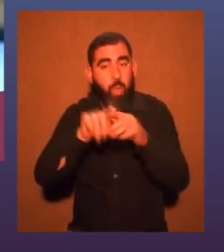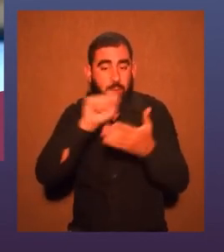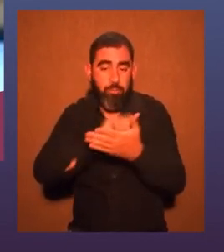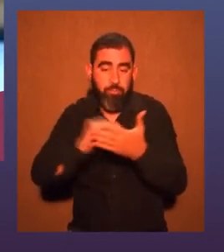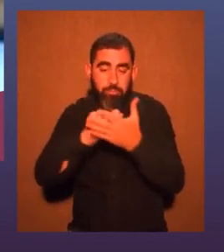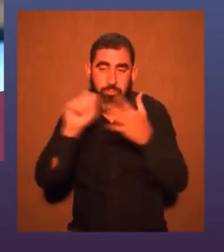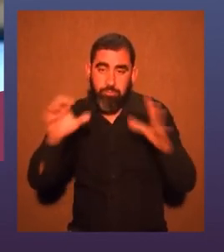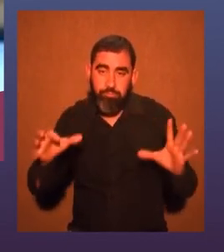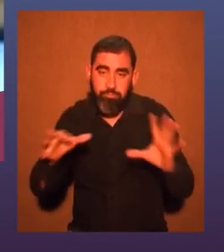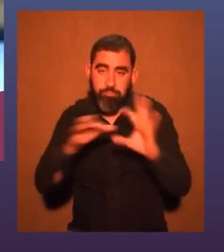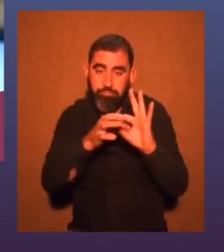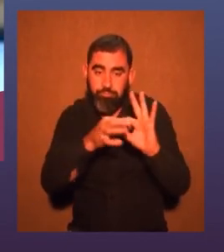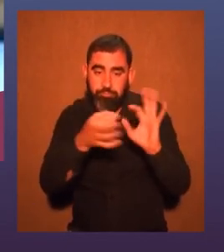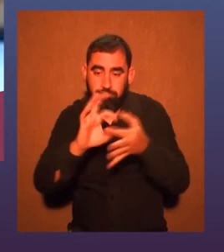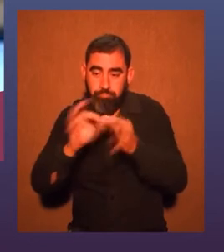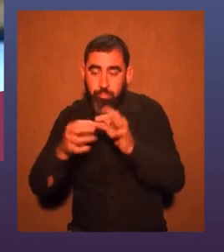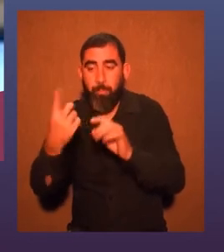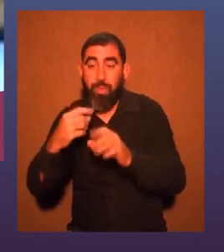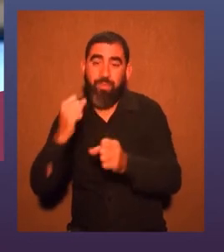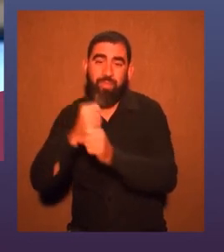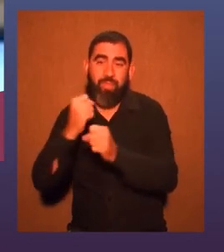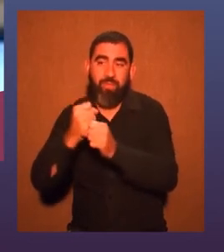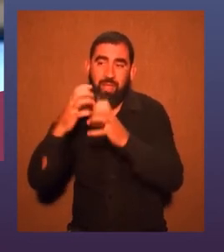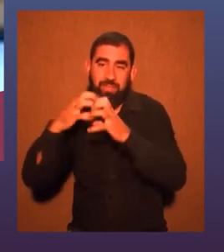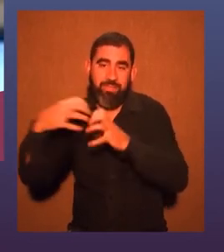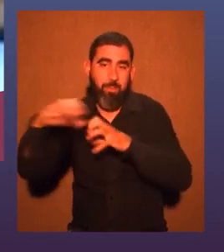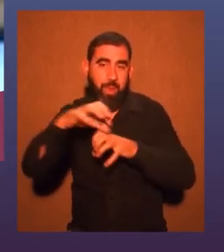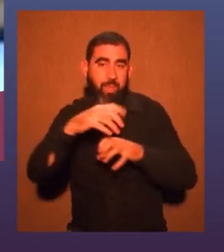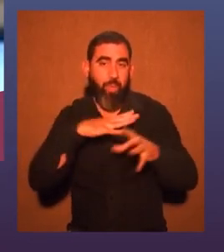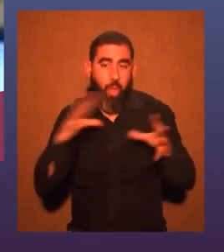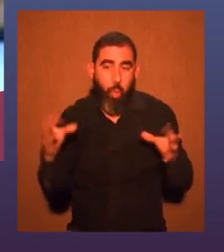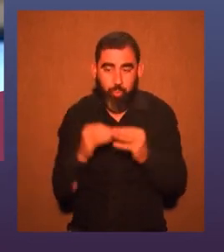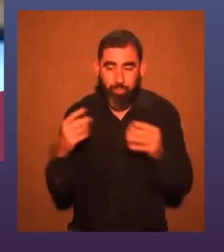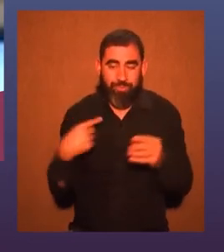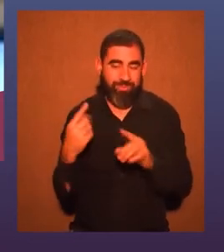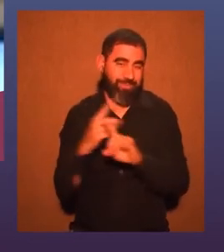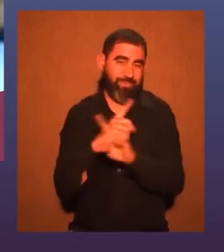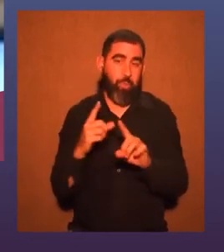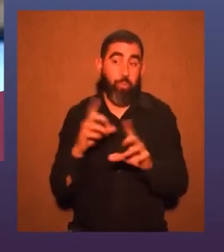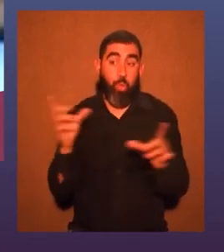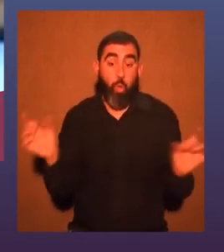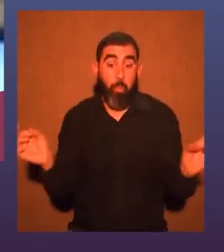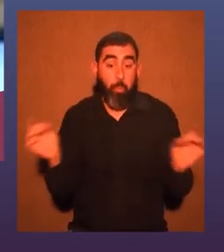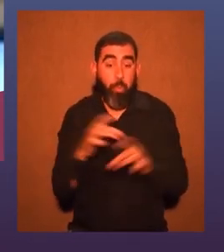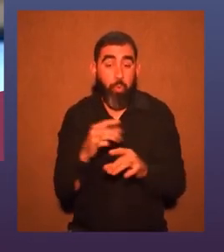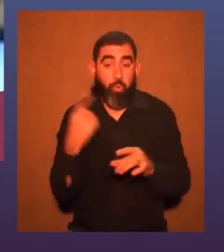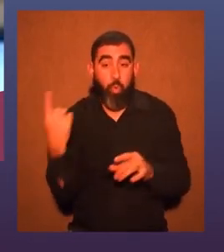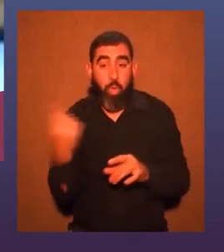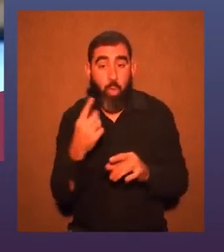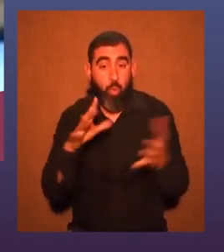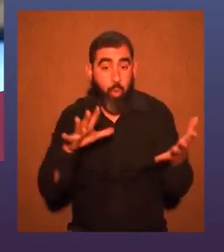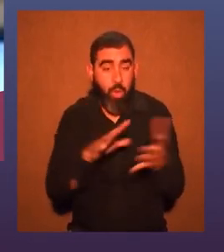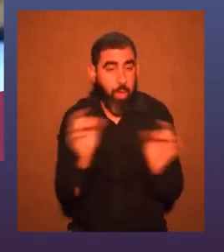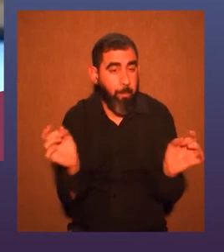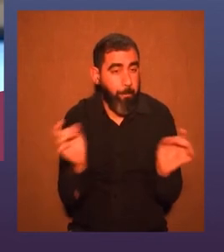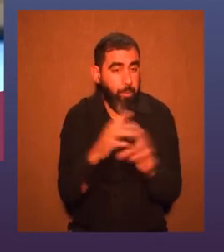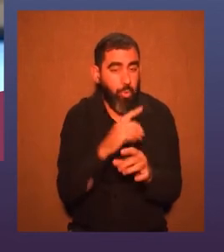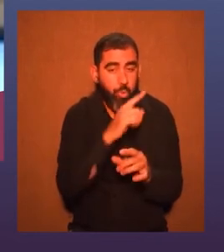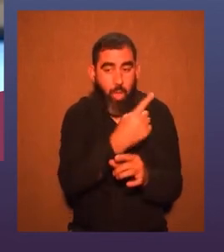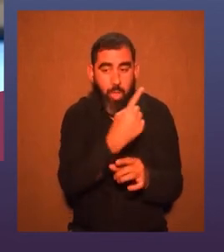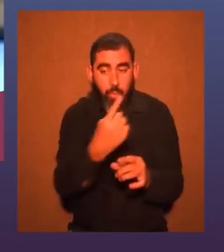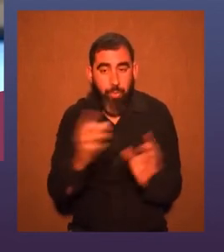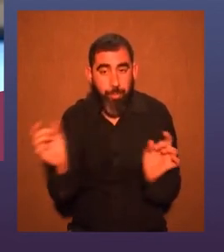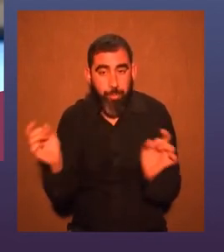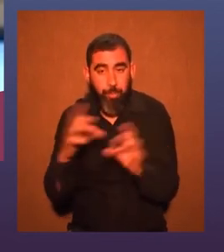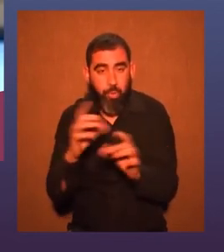y bueno, pero se trabaja por separado, no es que estamos todos juntos, ¿no? Después que está todo definido, todo pulido en cada